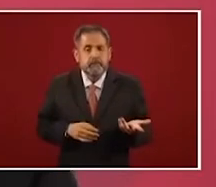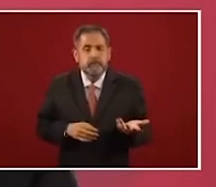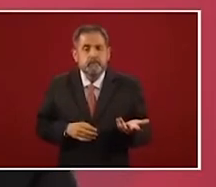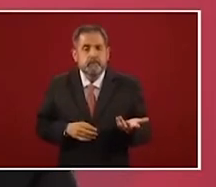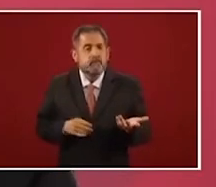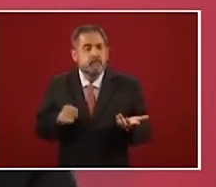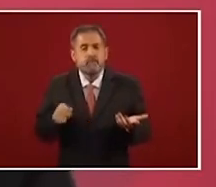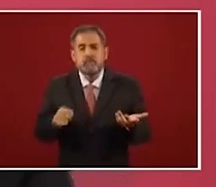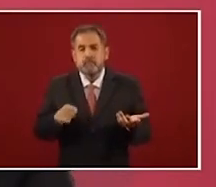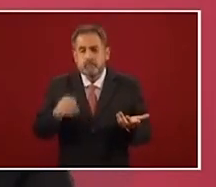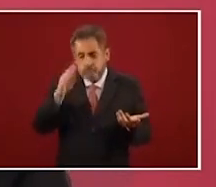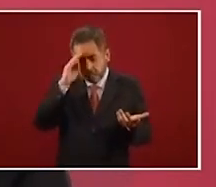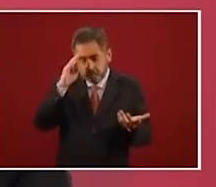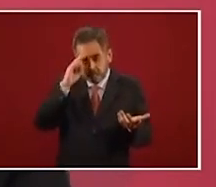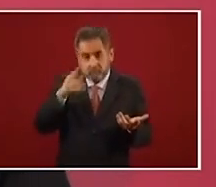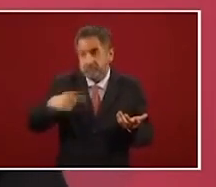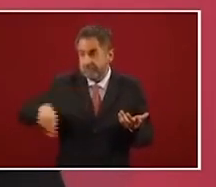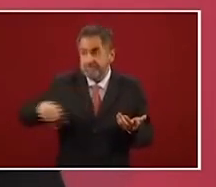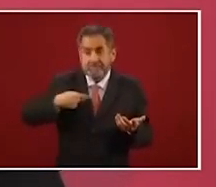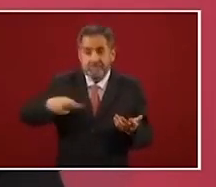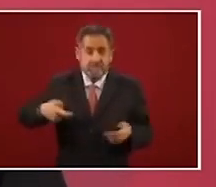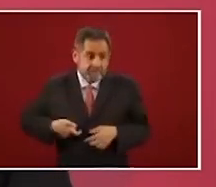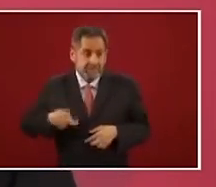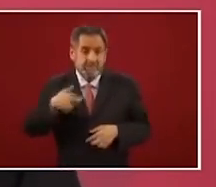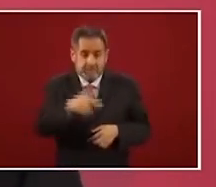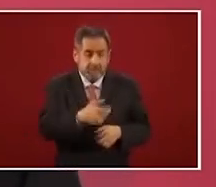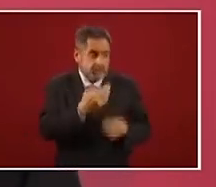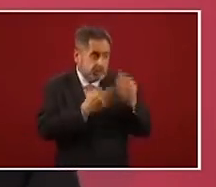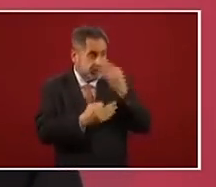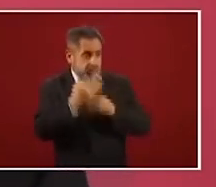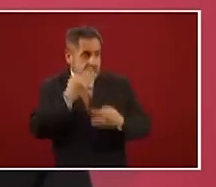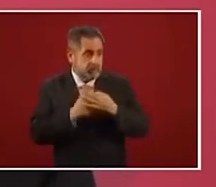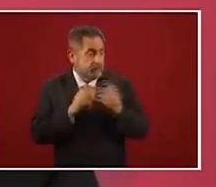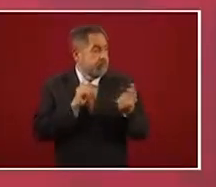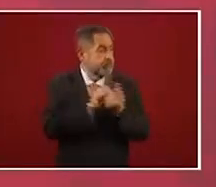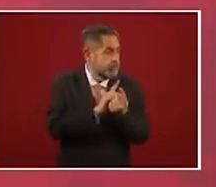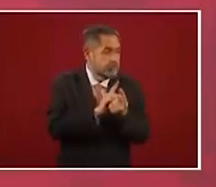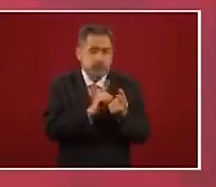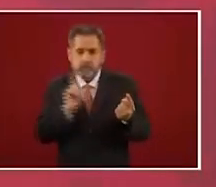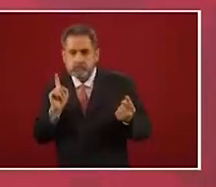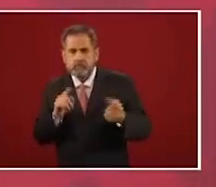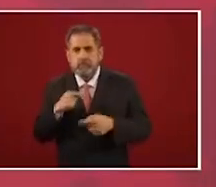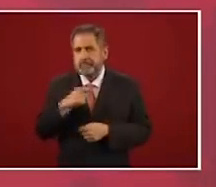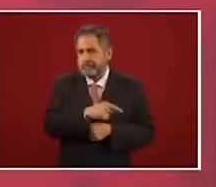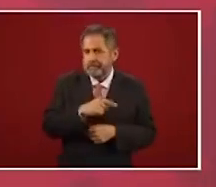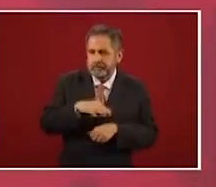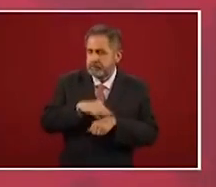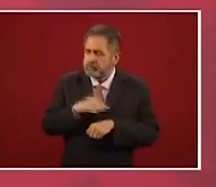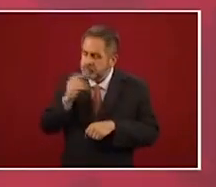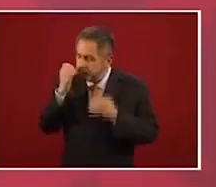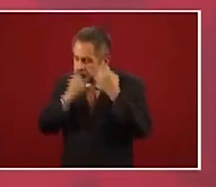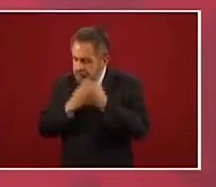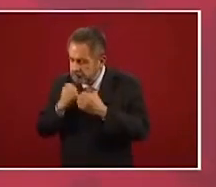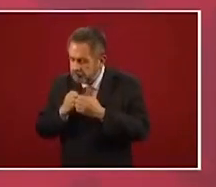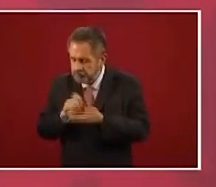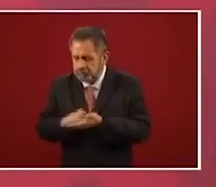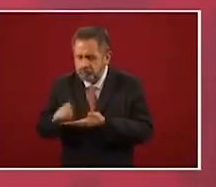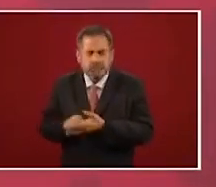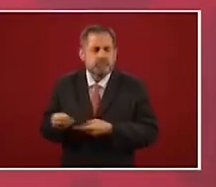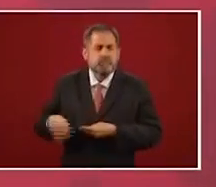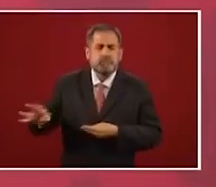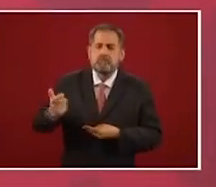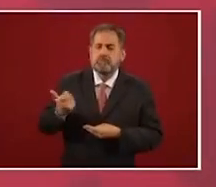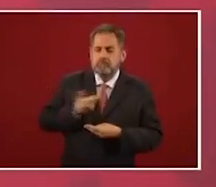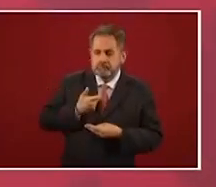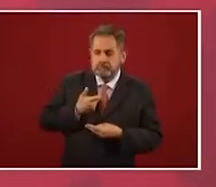es un gasto también de bolsillo de los pacientes, la consulta ambulatoria. El médico atiende la consulta